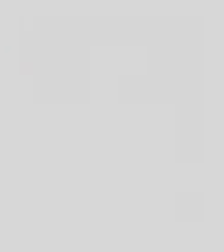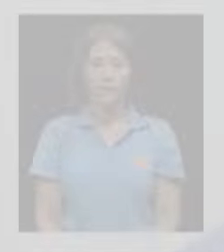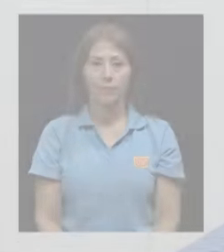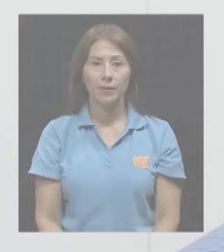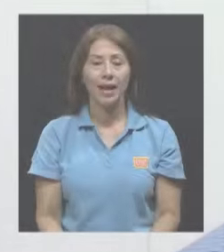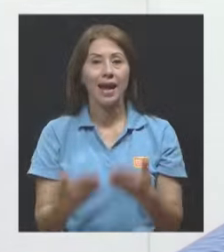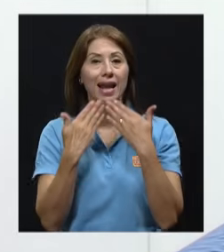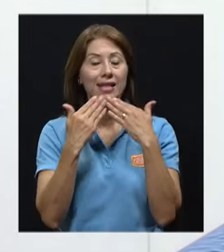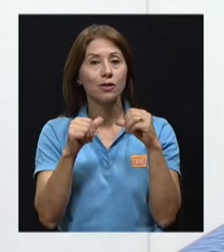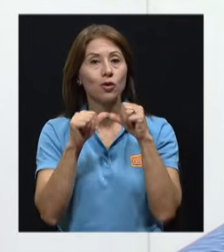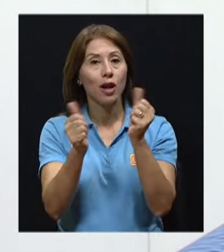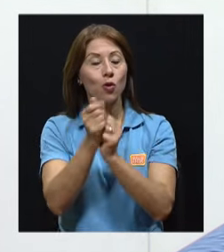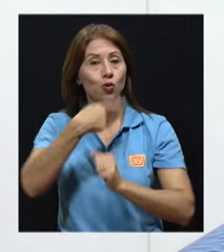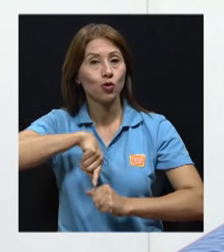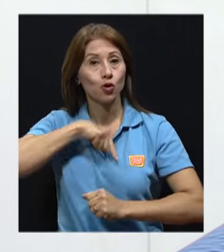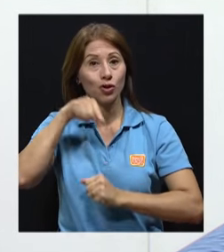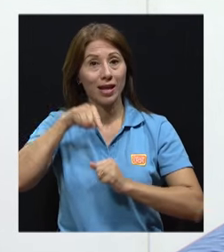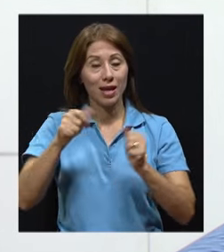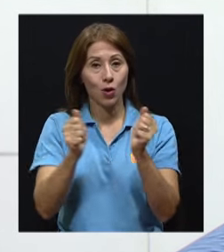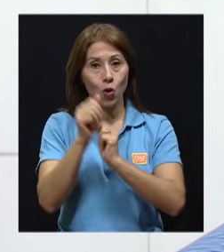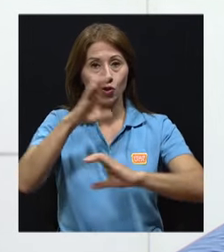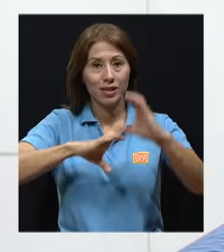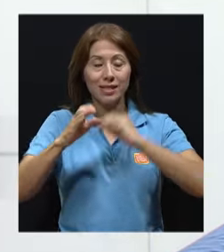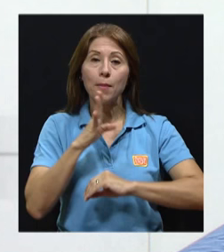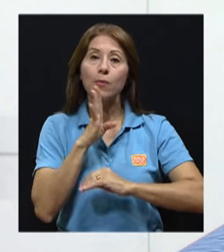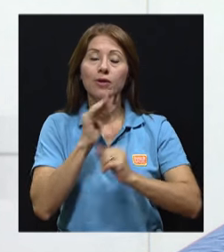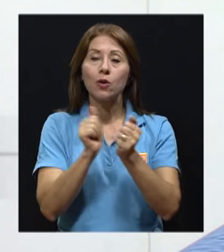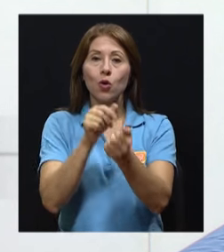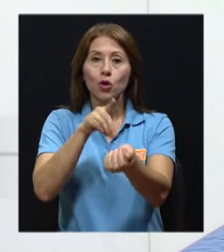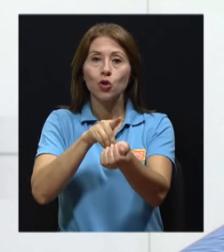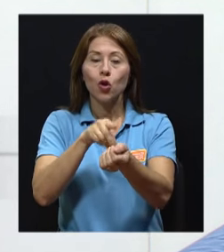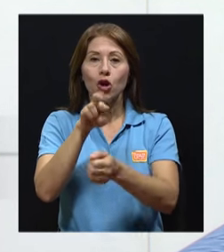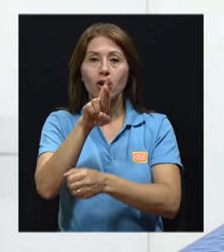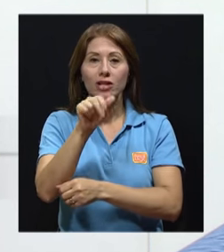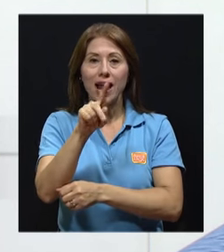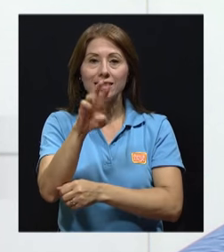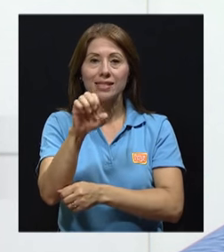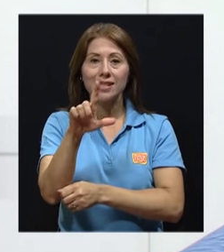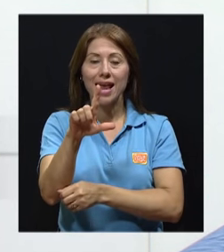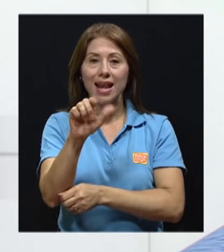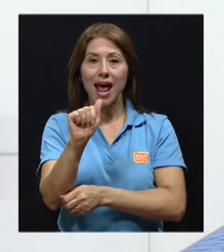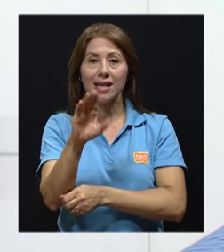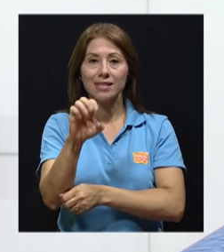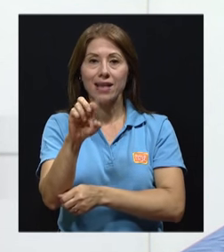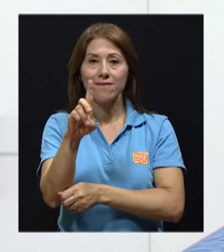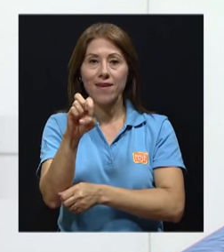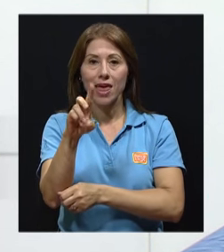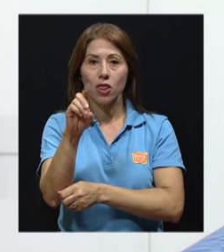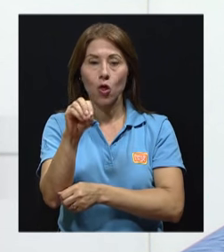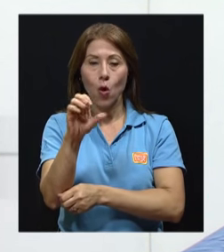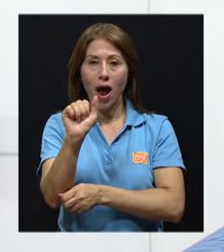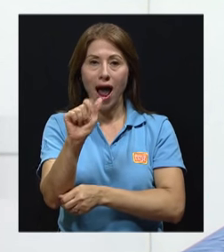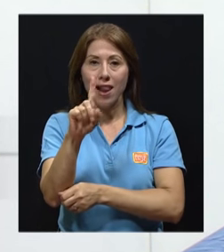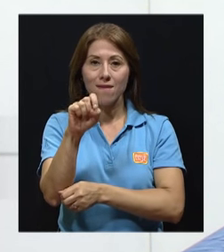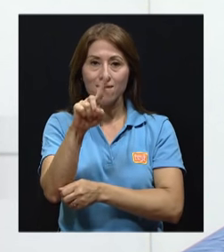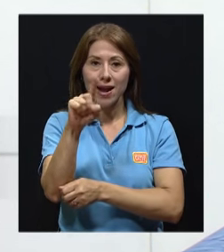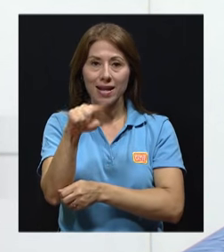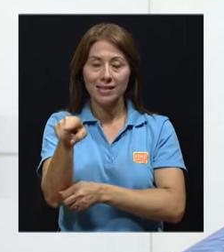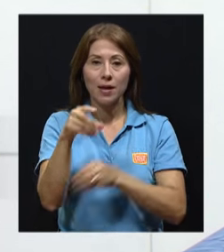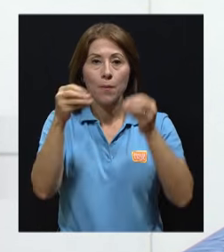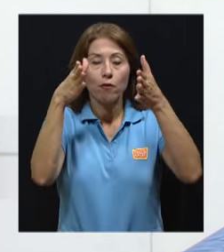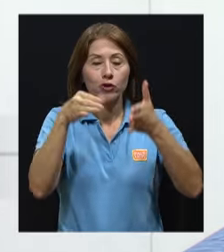región Gracias por continuar con nosotros aquí en conciencia vamos a hablar con el doctor raciel Acevedo